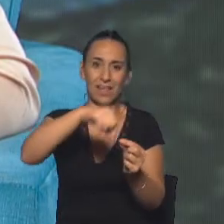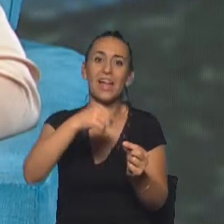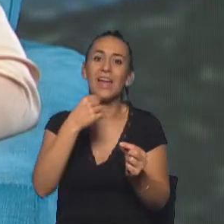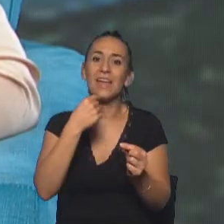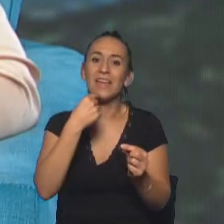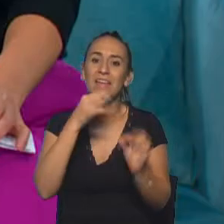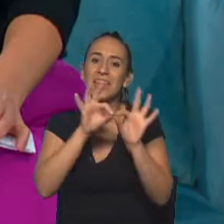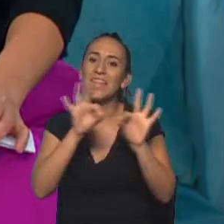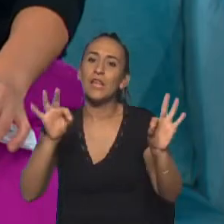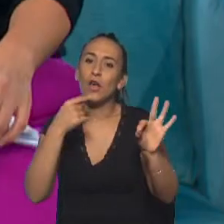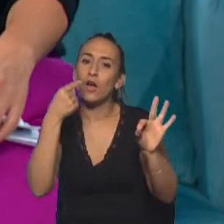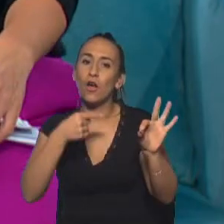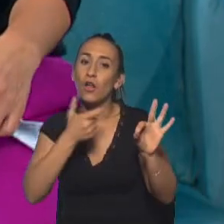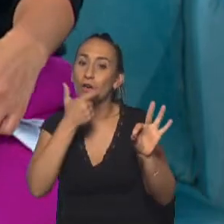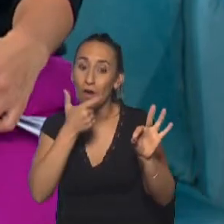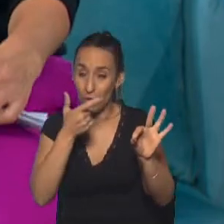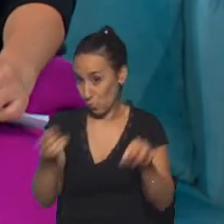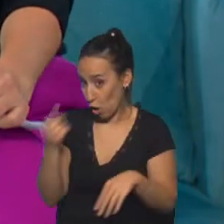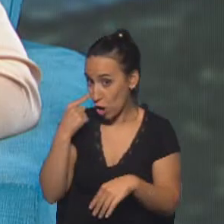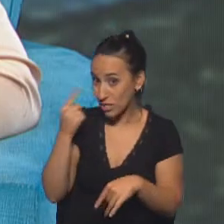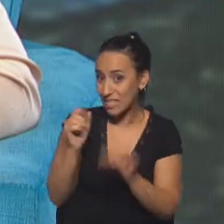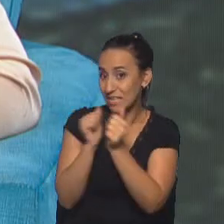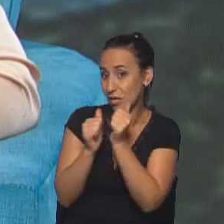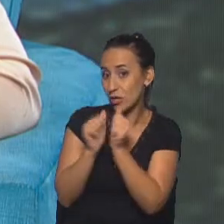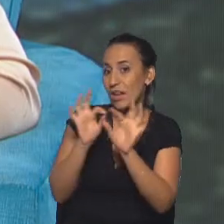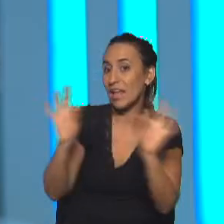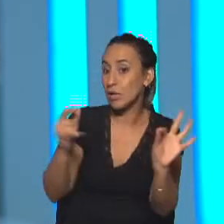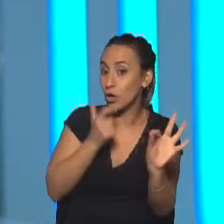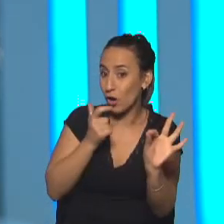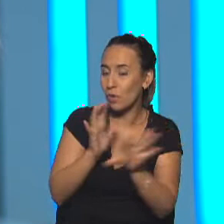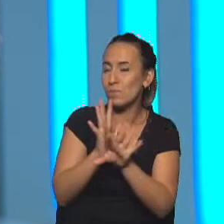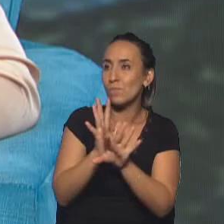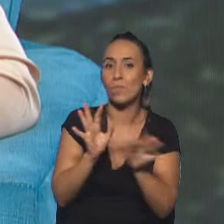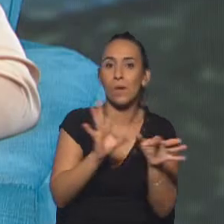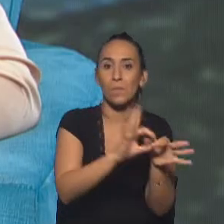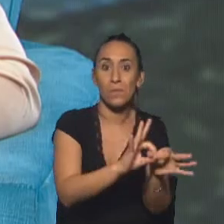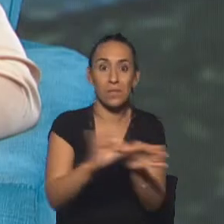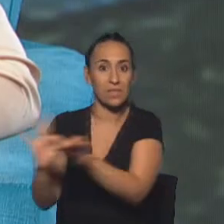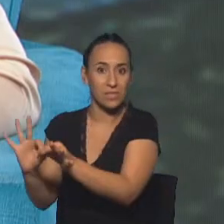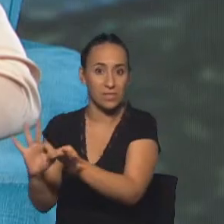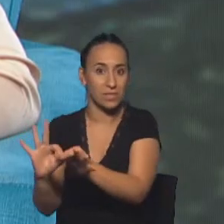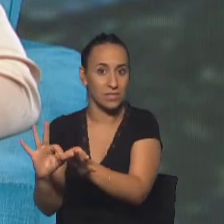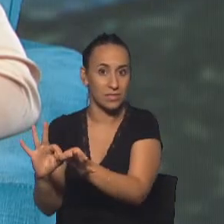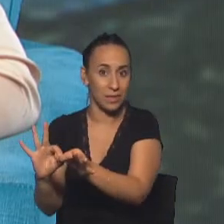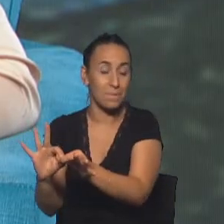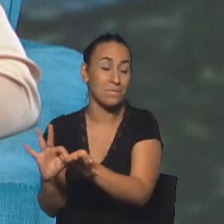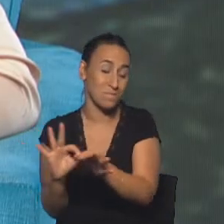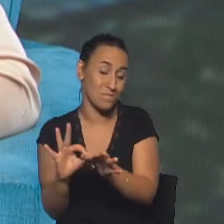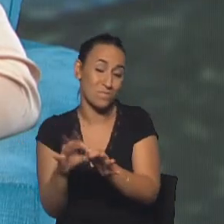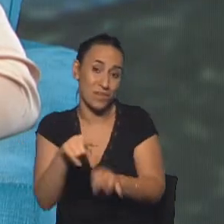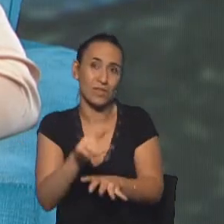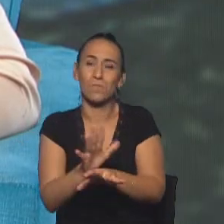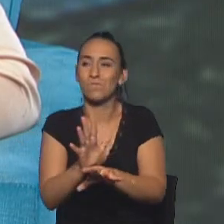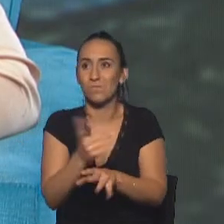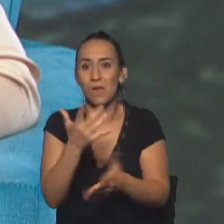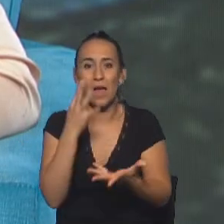Un carretel de hilo rojo. Conocés la historia del hilo rojo, ¿no? Sin dudas fue una señal porque